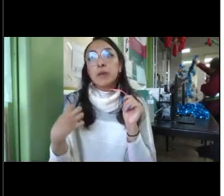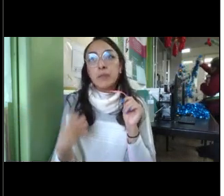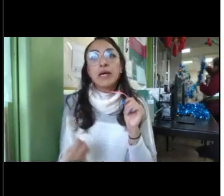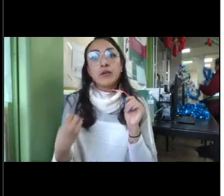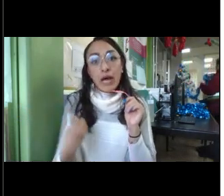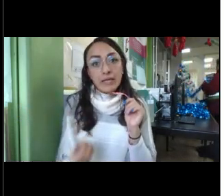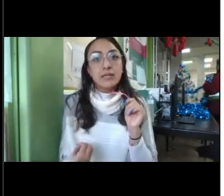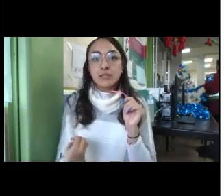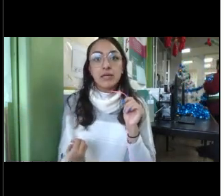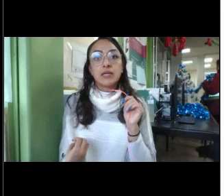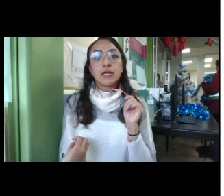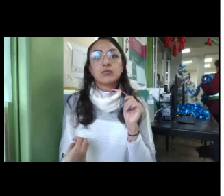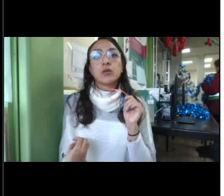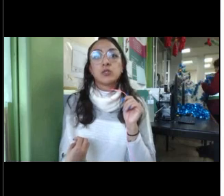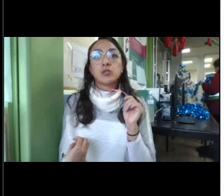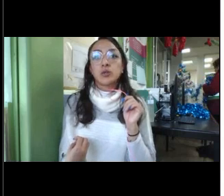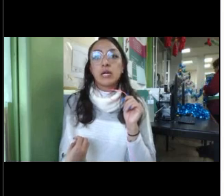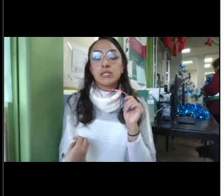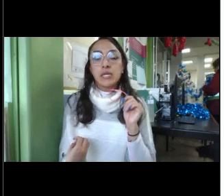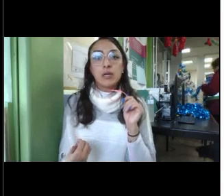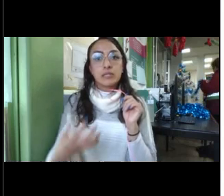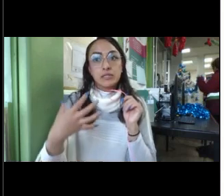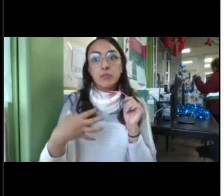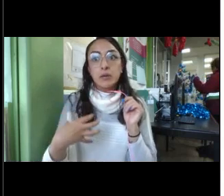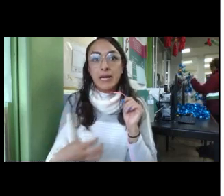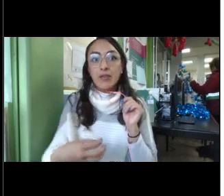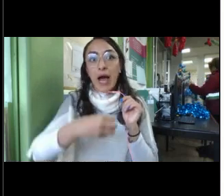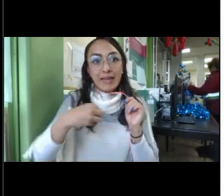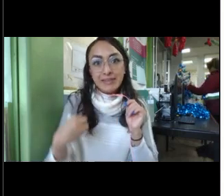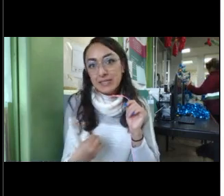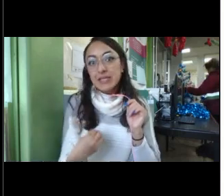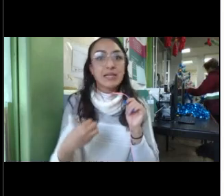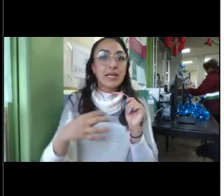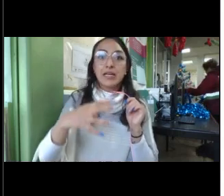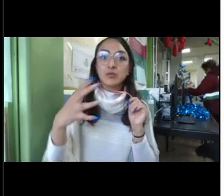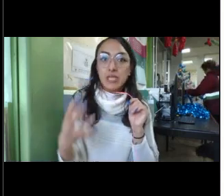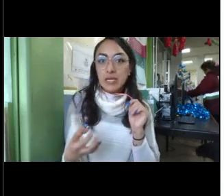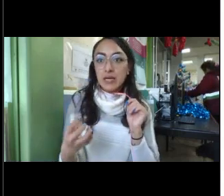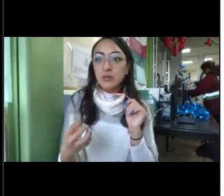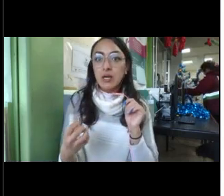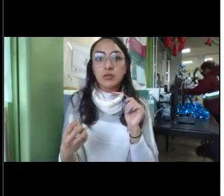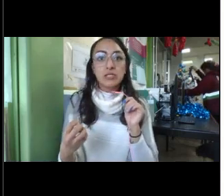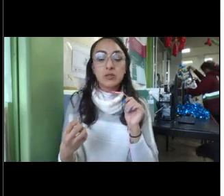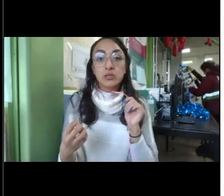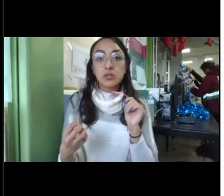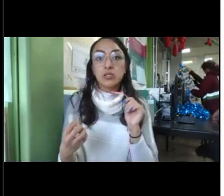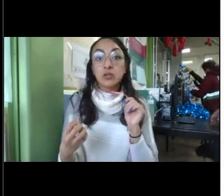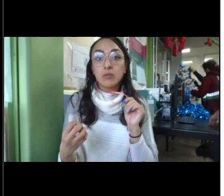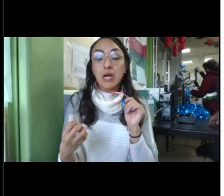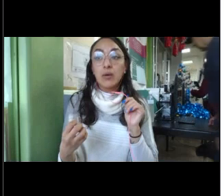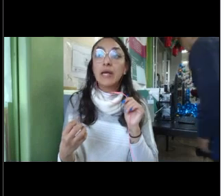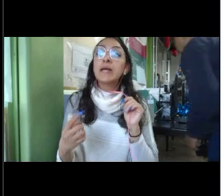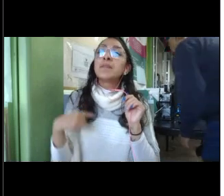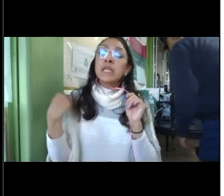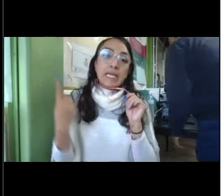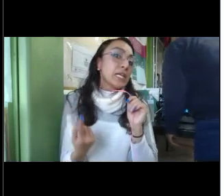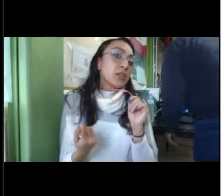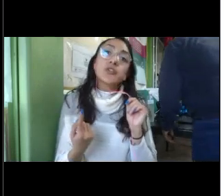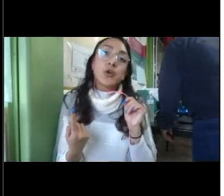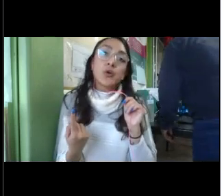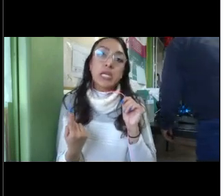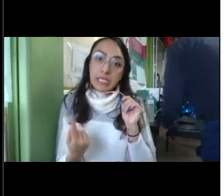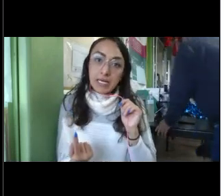estar preparado antes de que llegue un alumno sordo a las aulas, de estar preparado antes de que suceda alguna otra situación dentro de mi aula